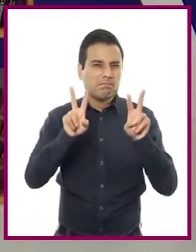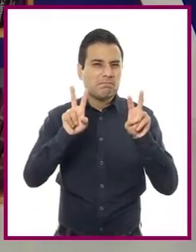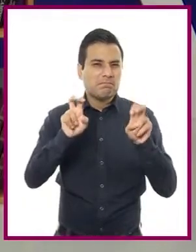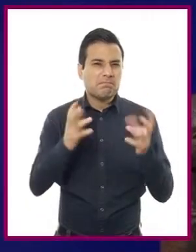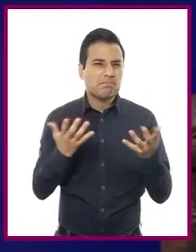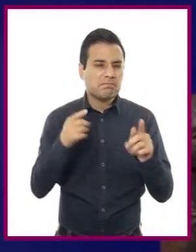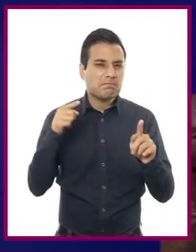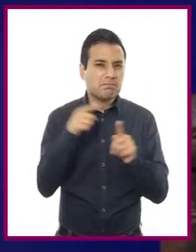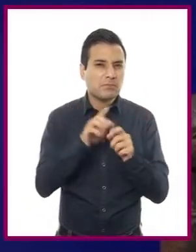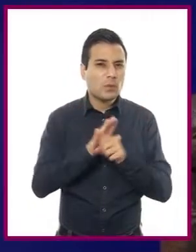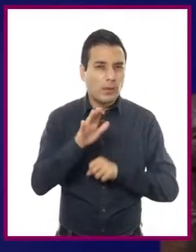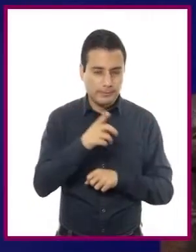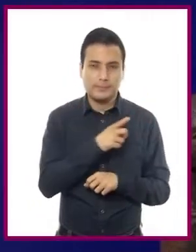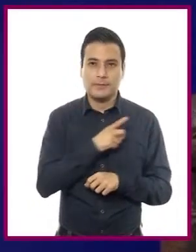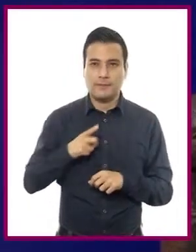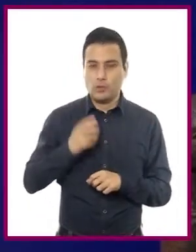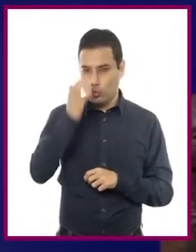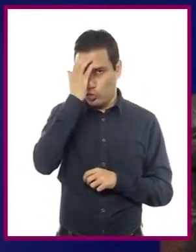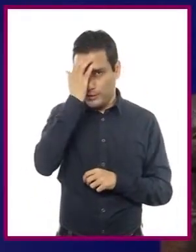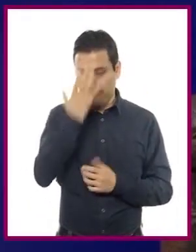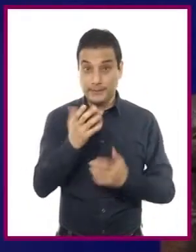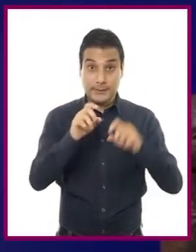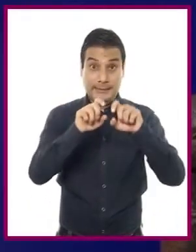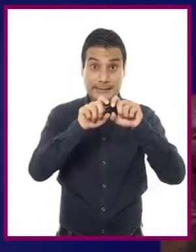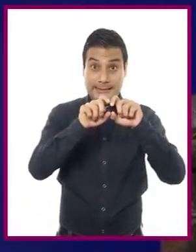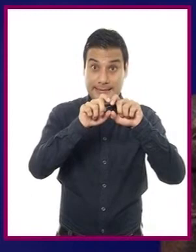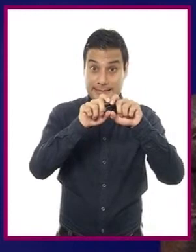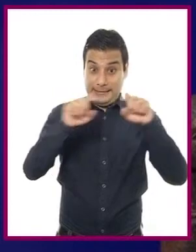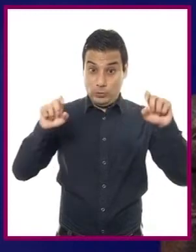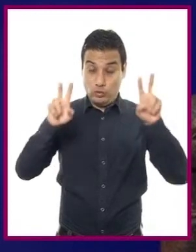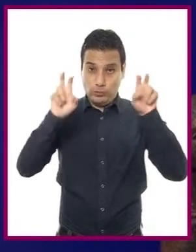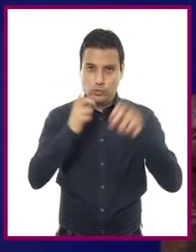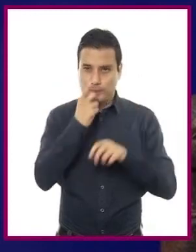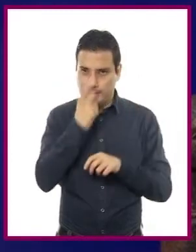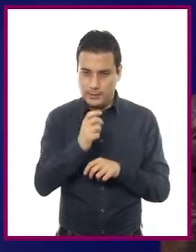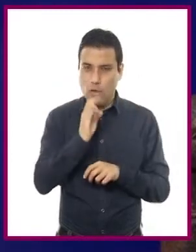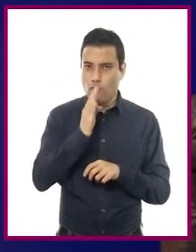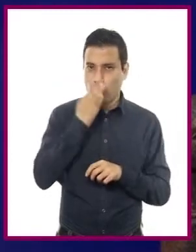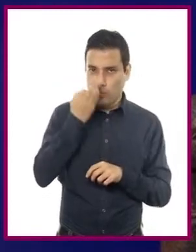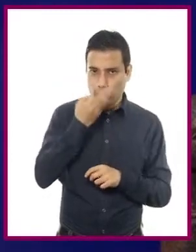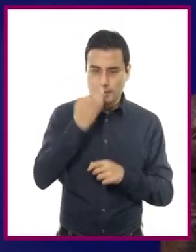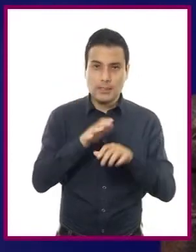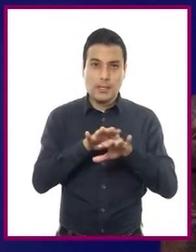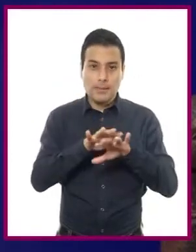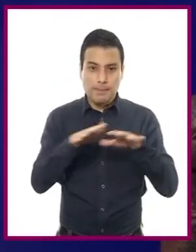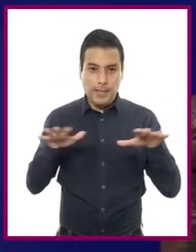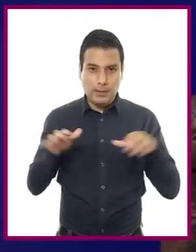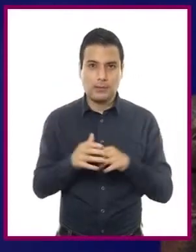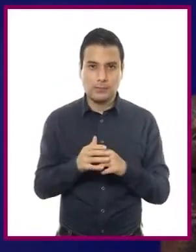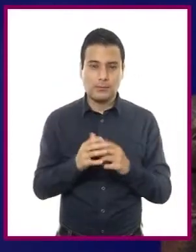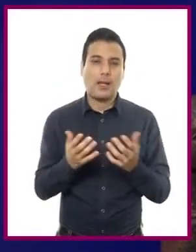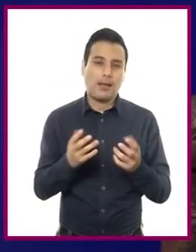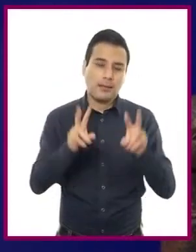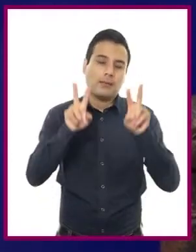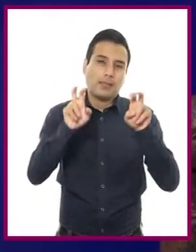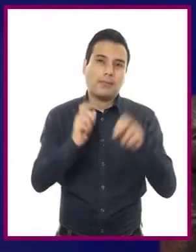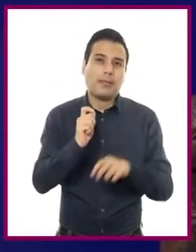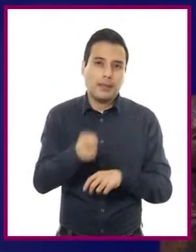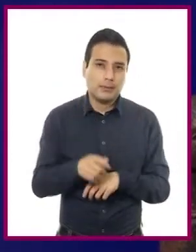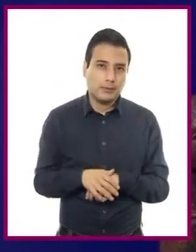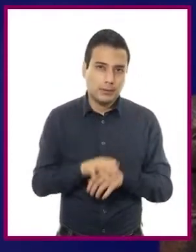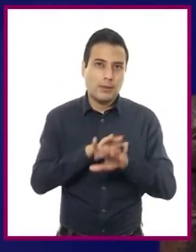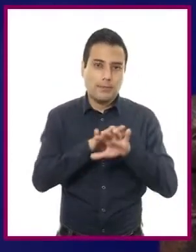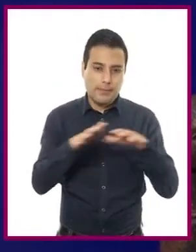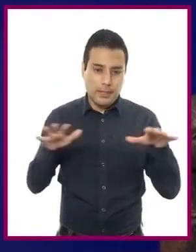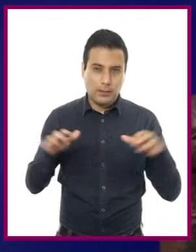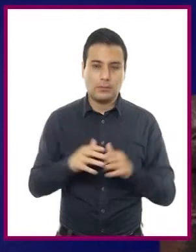poema. Desde el título nos dice que son las flores del mar, así que nuestro tema es el mar,